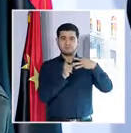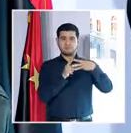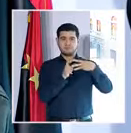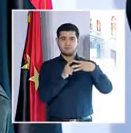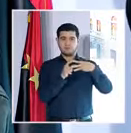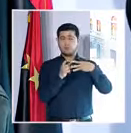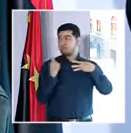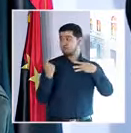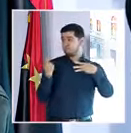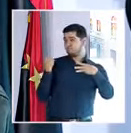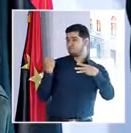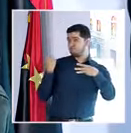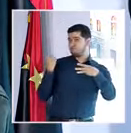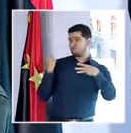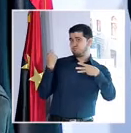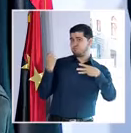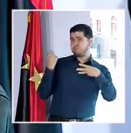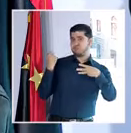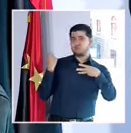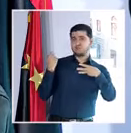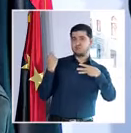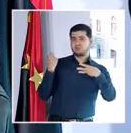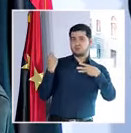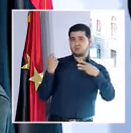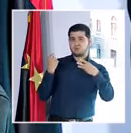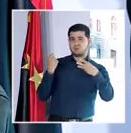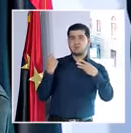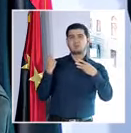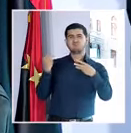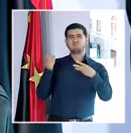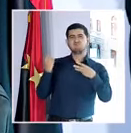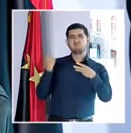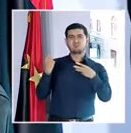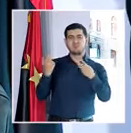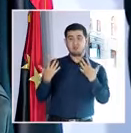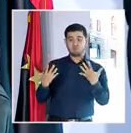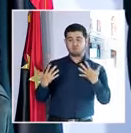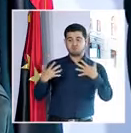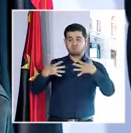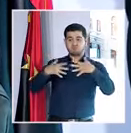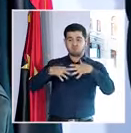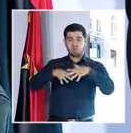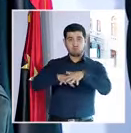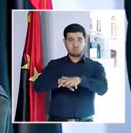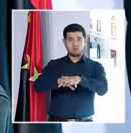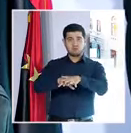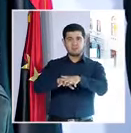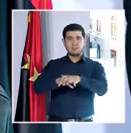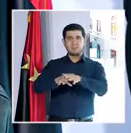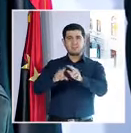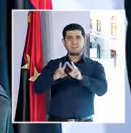nuestro costado, el Centro de Convenciones Virgilio Barco Vargas. Y esperamos,